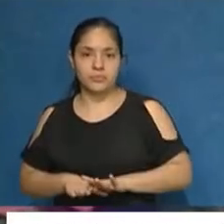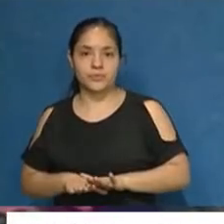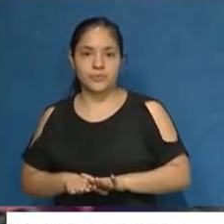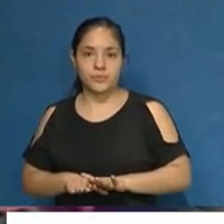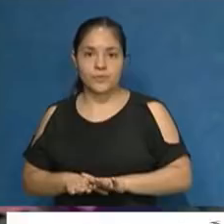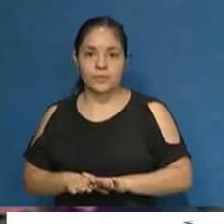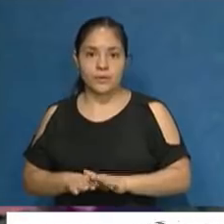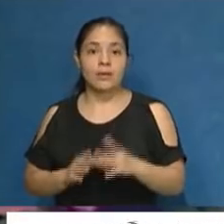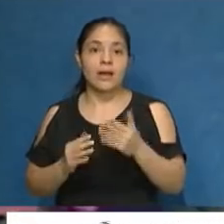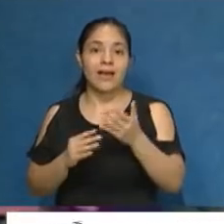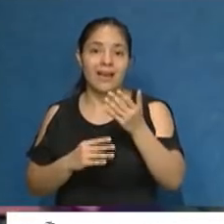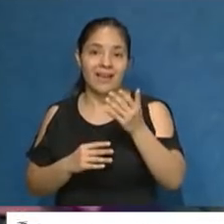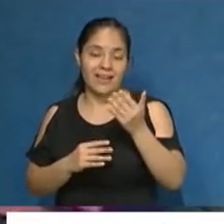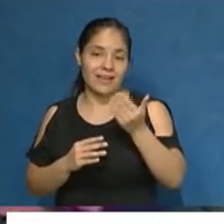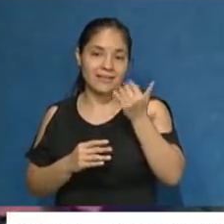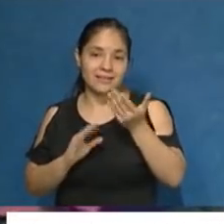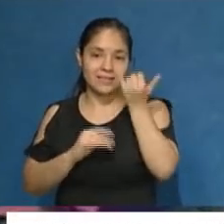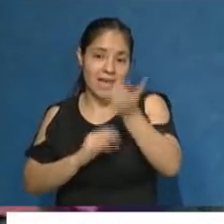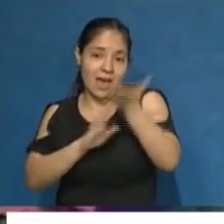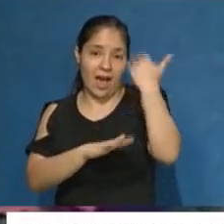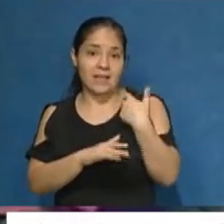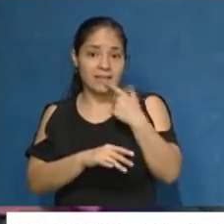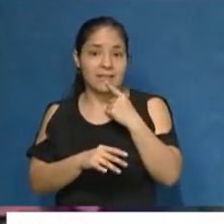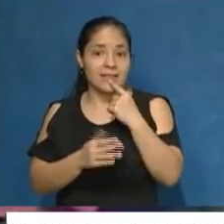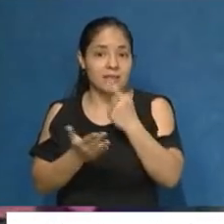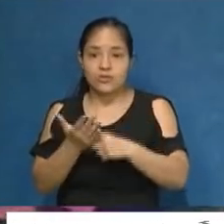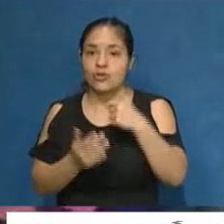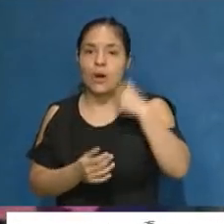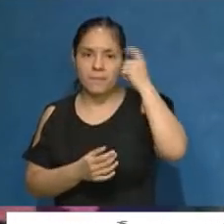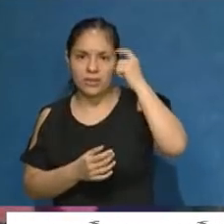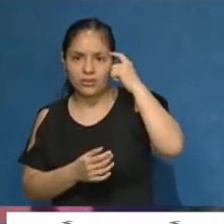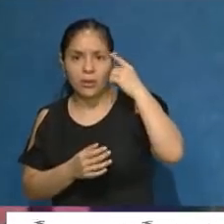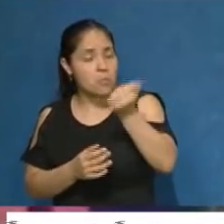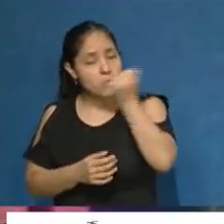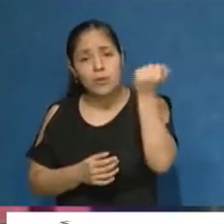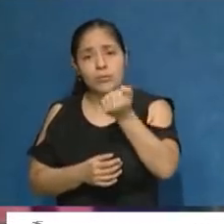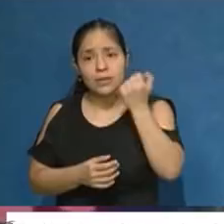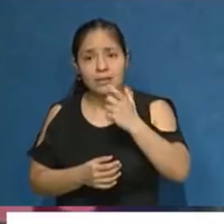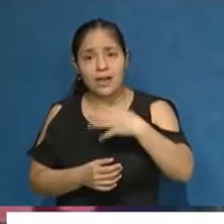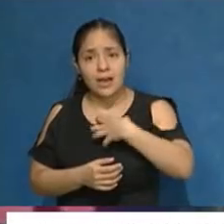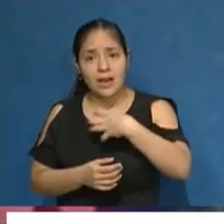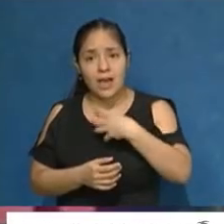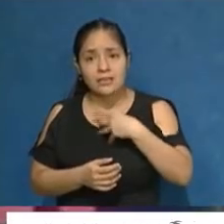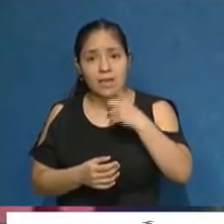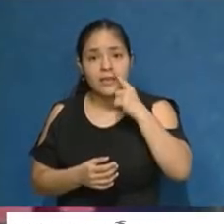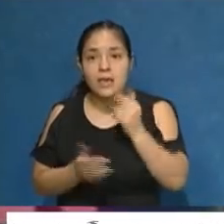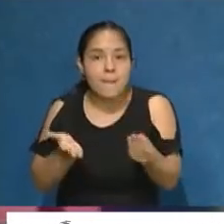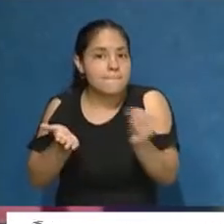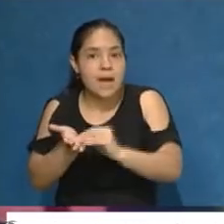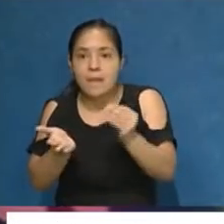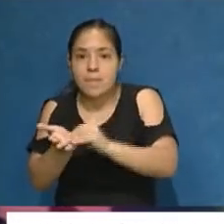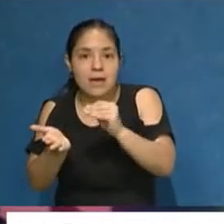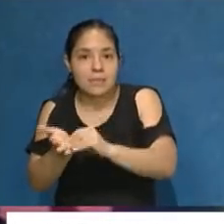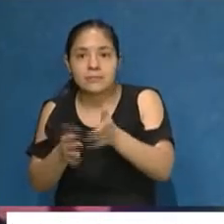alguna manera volvemos a lo de antes. Yo insisto en que mayor cantidad de tiempo de clases es un valor que tiene que ver con la calidad educativa, no con la cantidad,